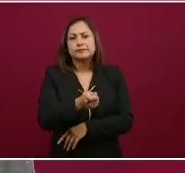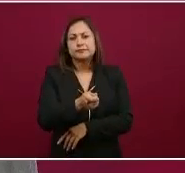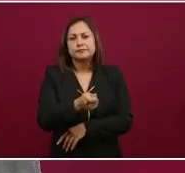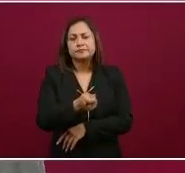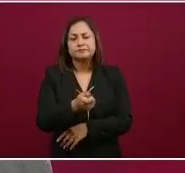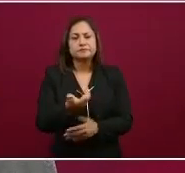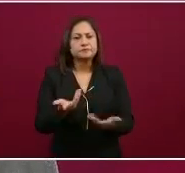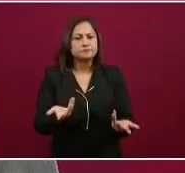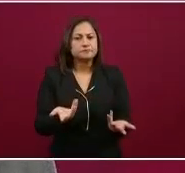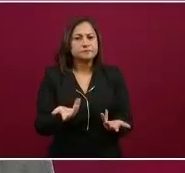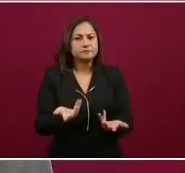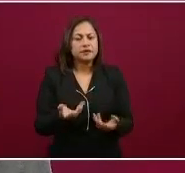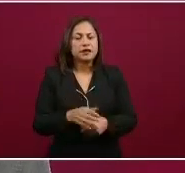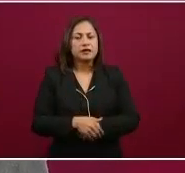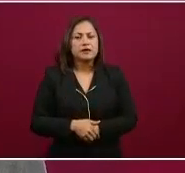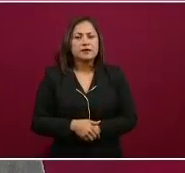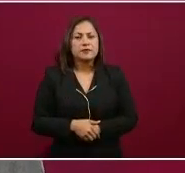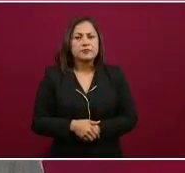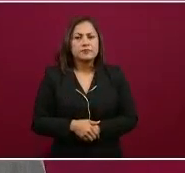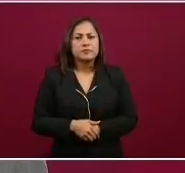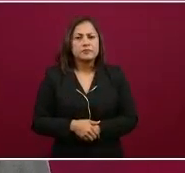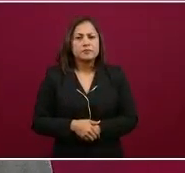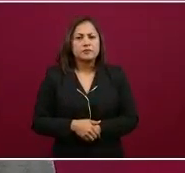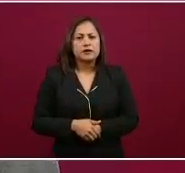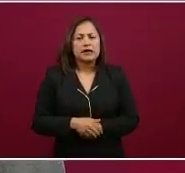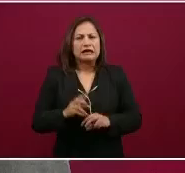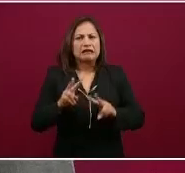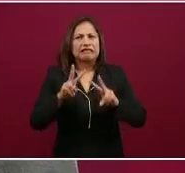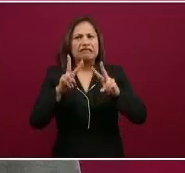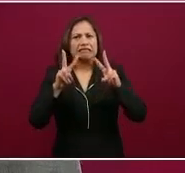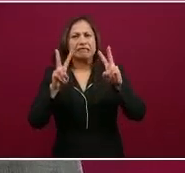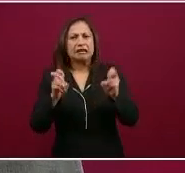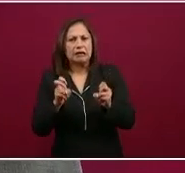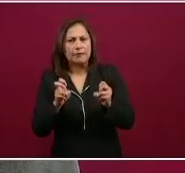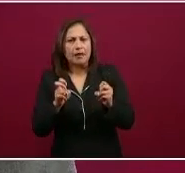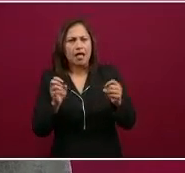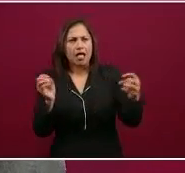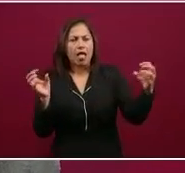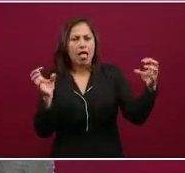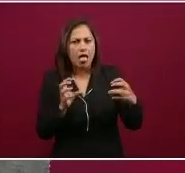nada que implique confrontación.